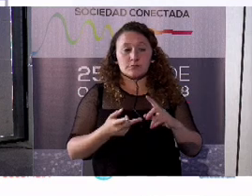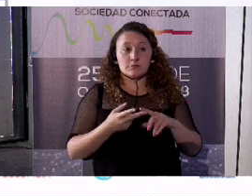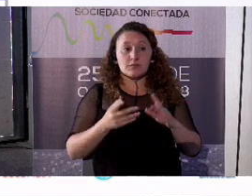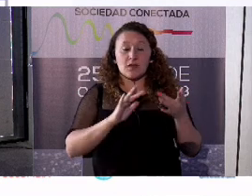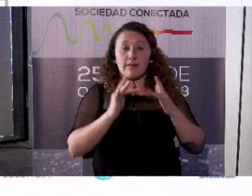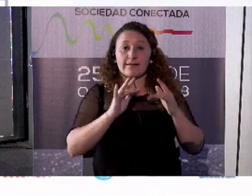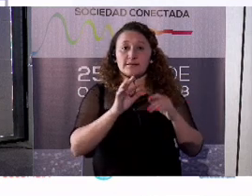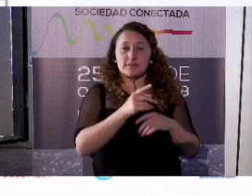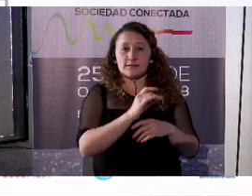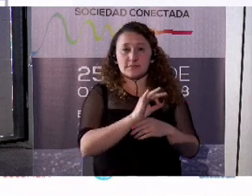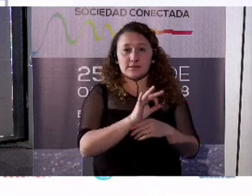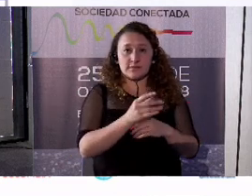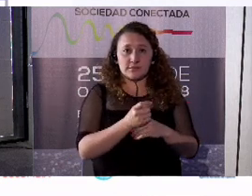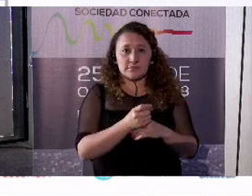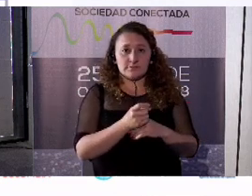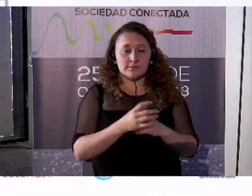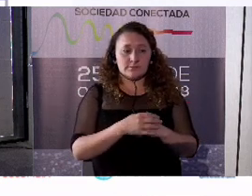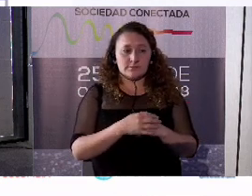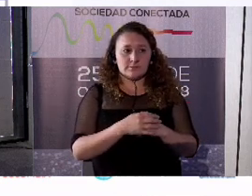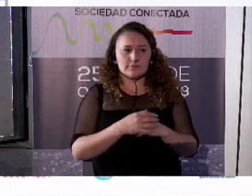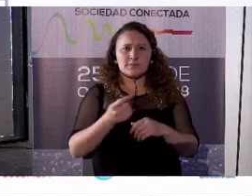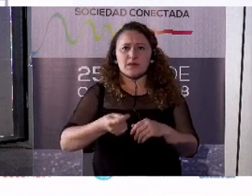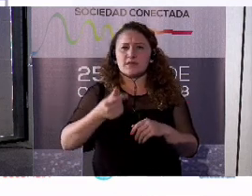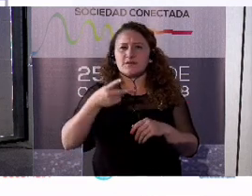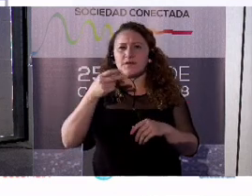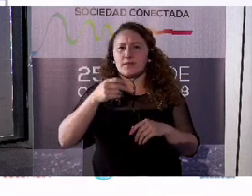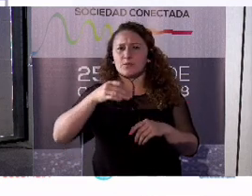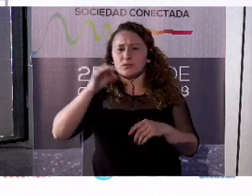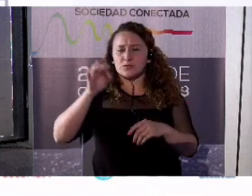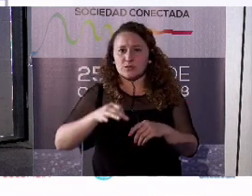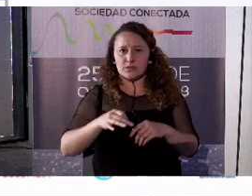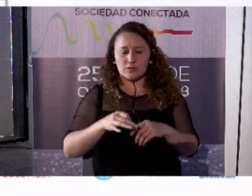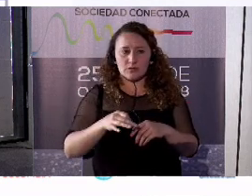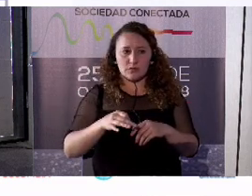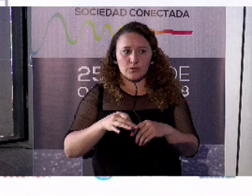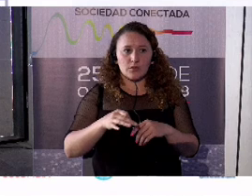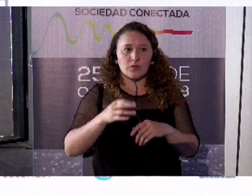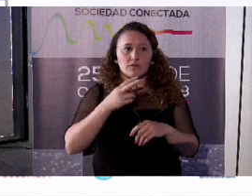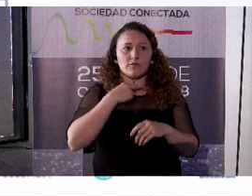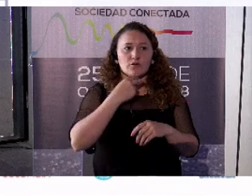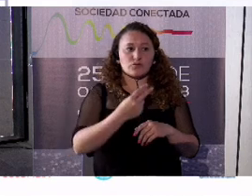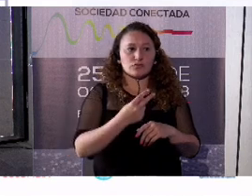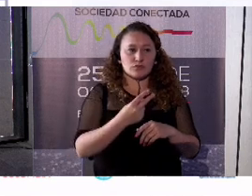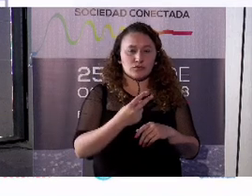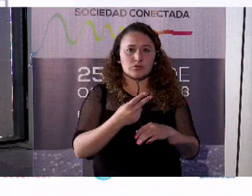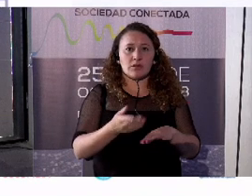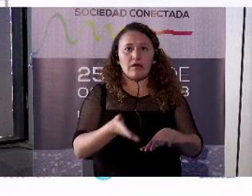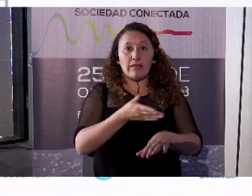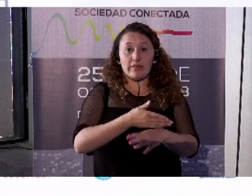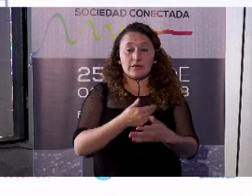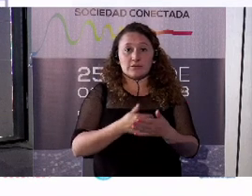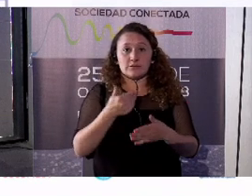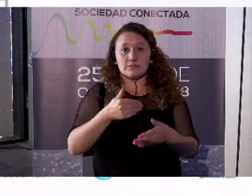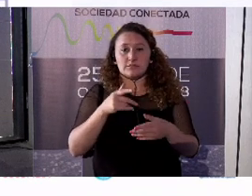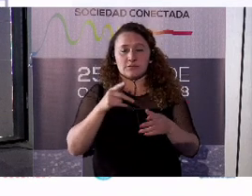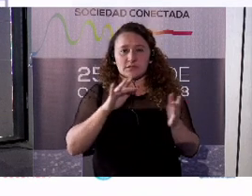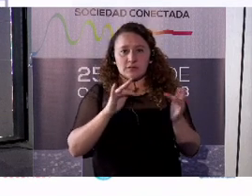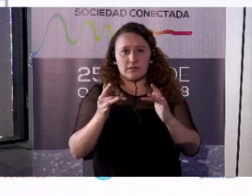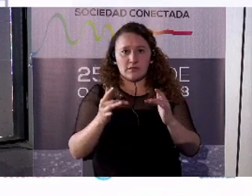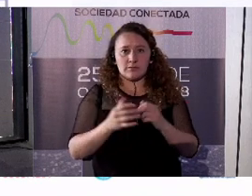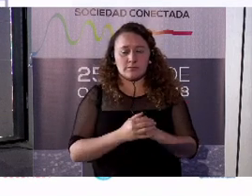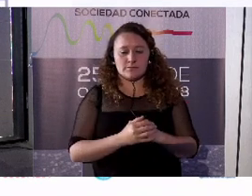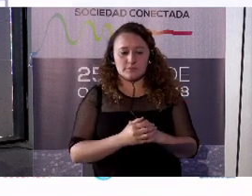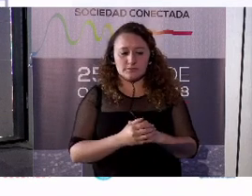redes 3g casi 20% de compresión de voz antes de que ingrese a la